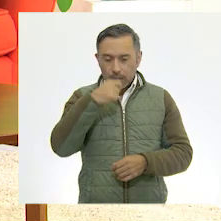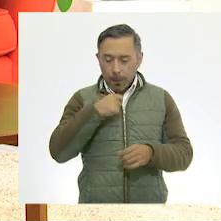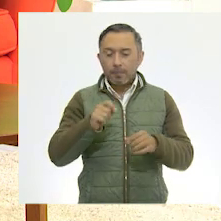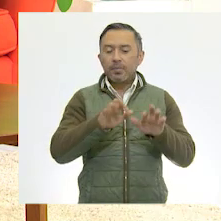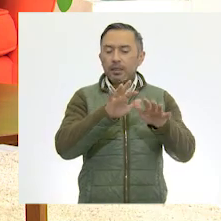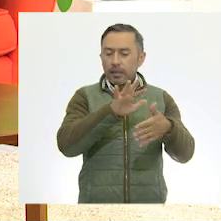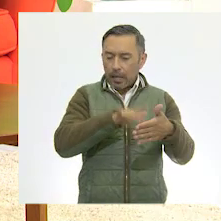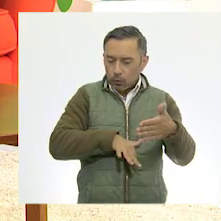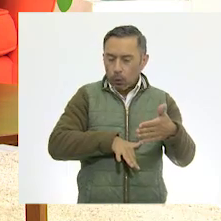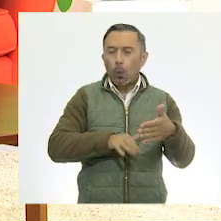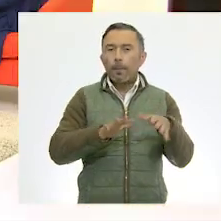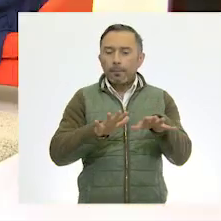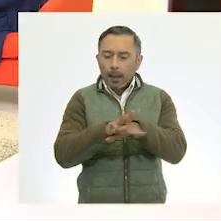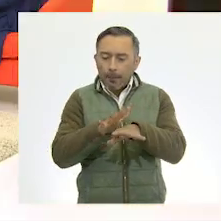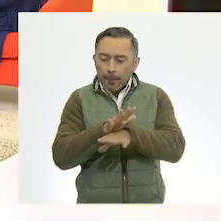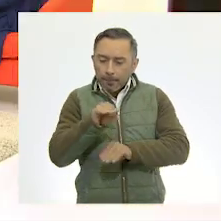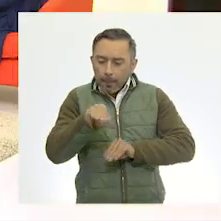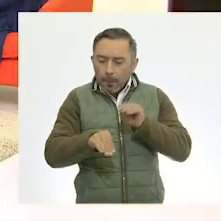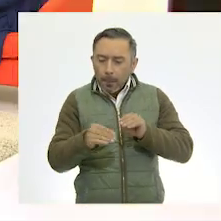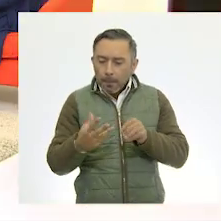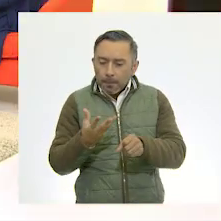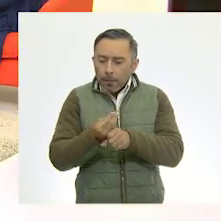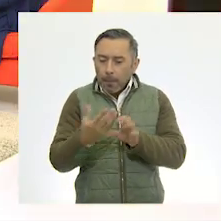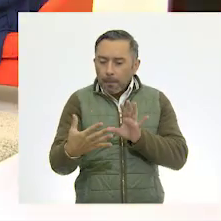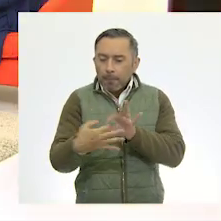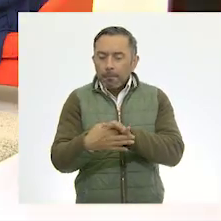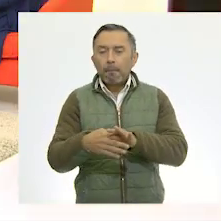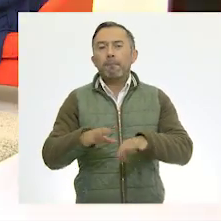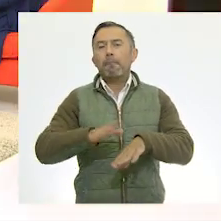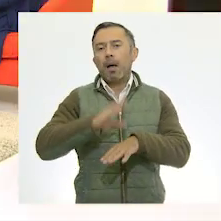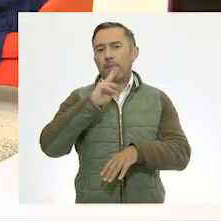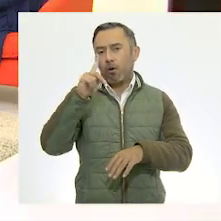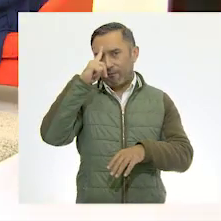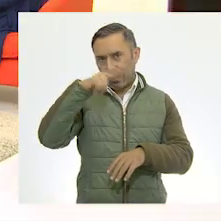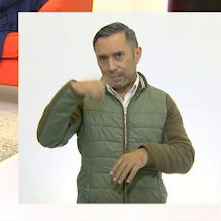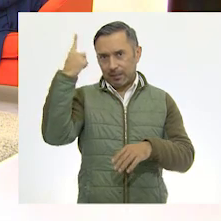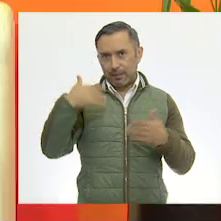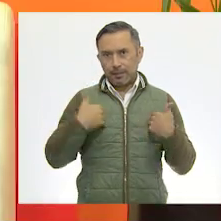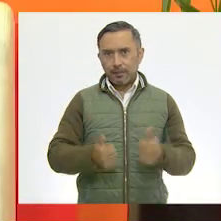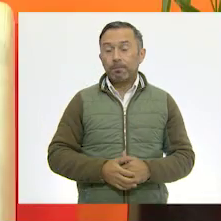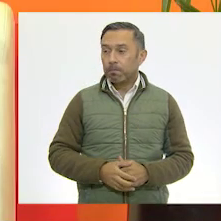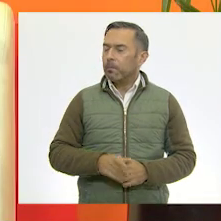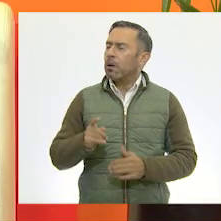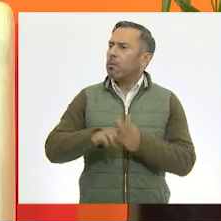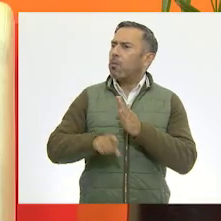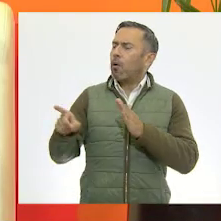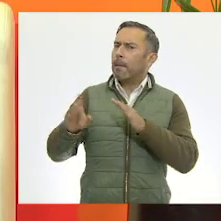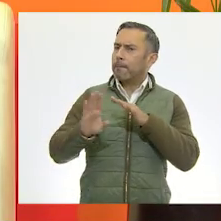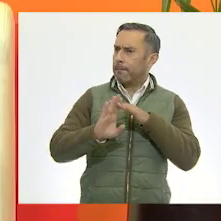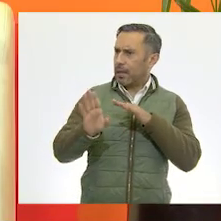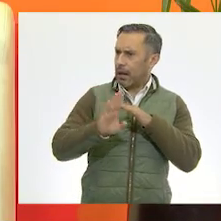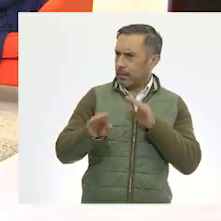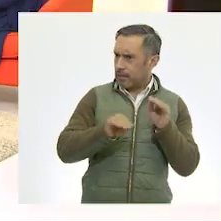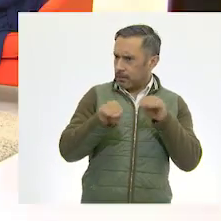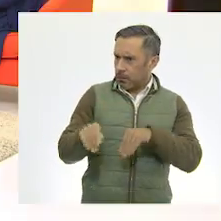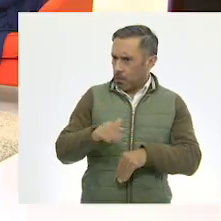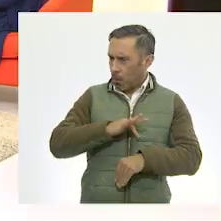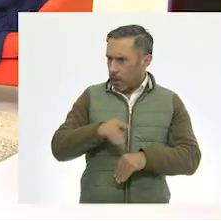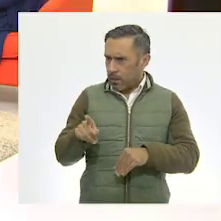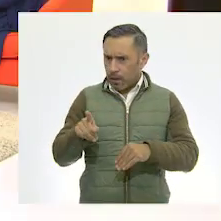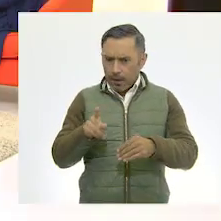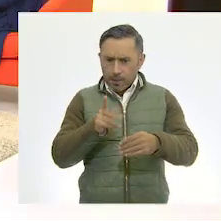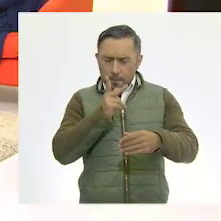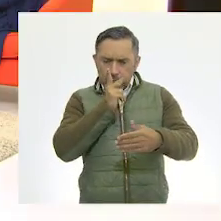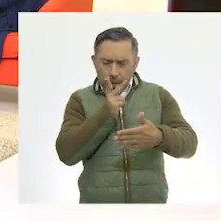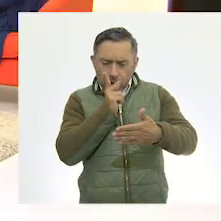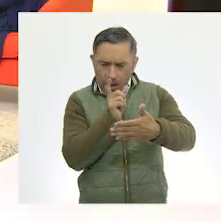calidad. Okay. ¿No? Oye, por ejemplo, en el caso de los migrantes, me imagino que también les ayuda con el lenguaje, ¿no? Es correcto. Aprender el idioma en caso